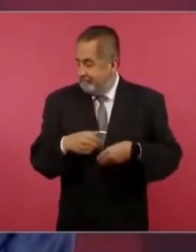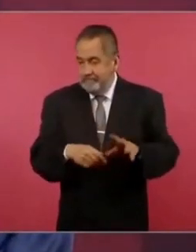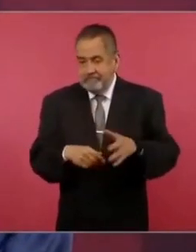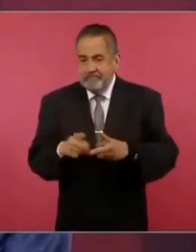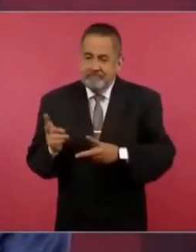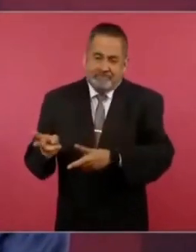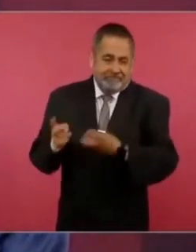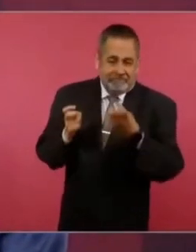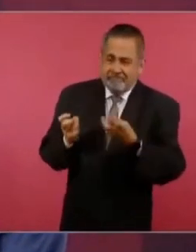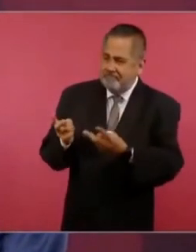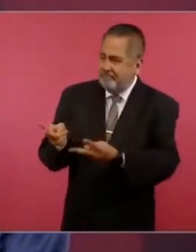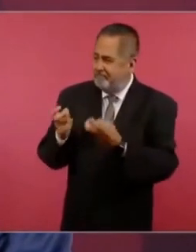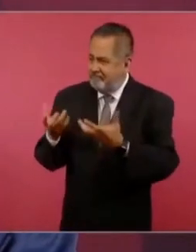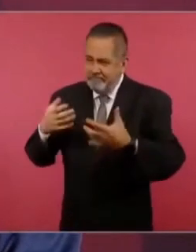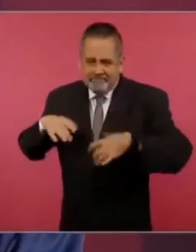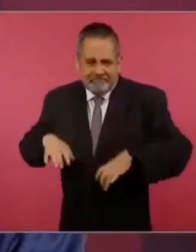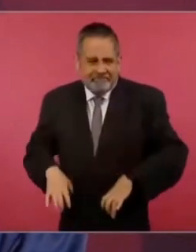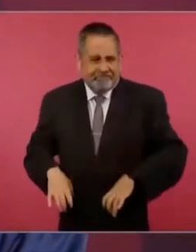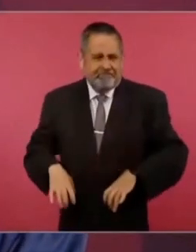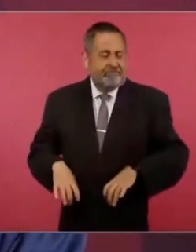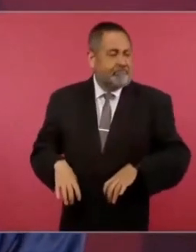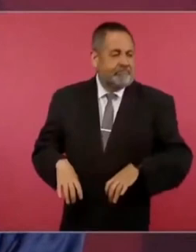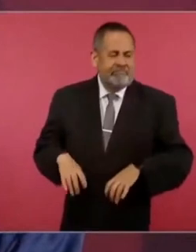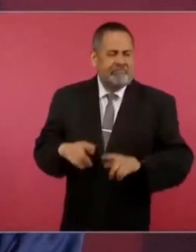se robaba, el bandidaje oficial,